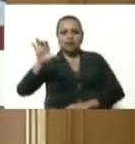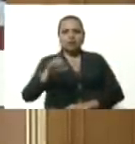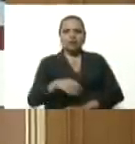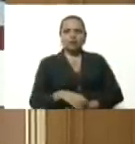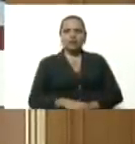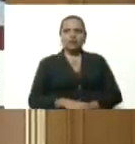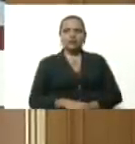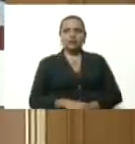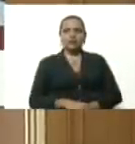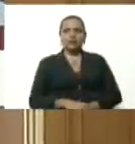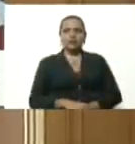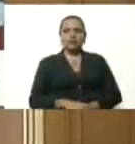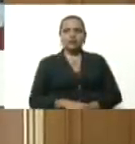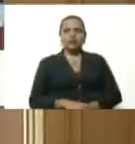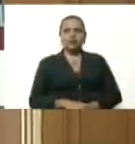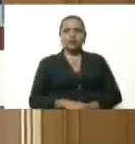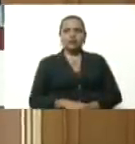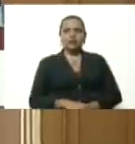compatriotas.